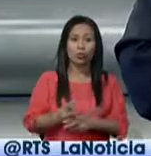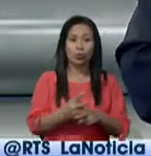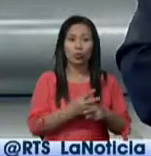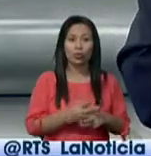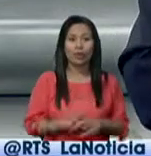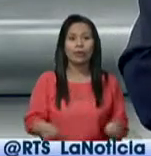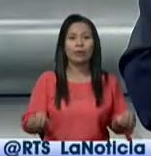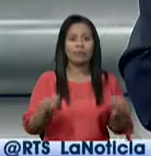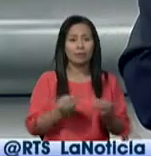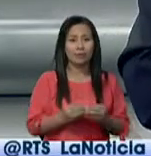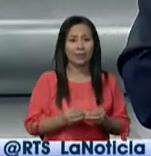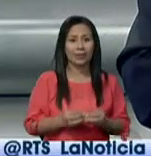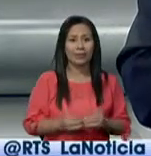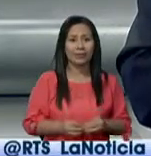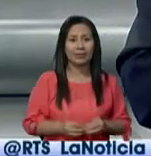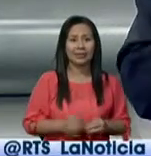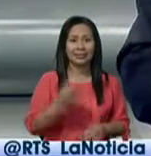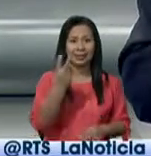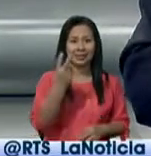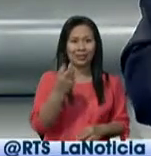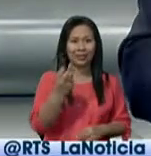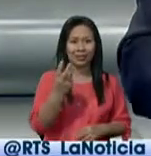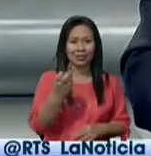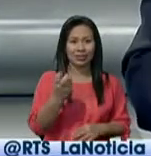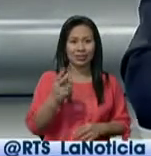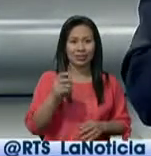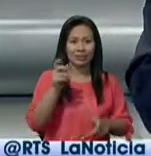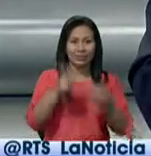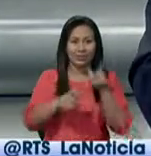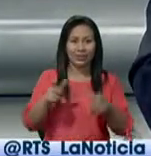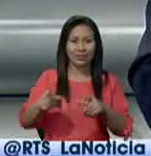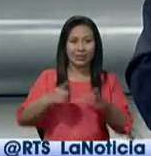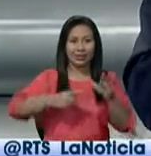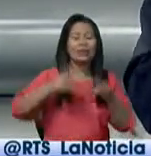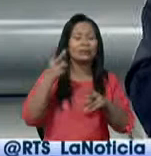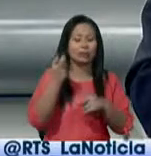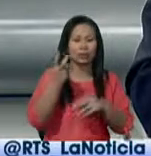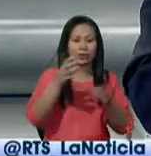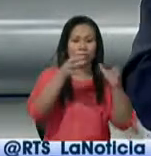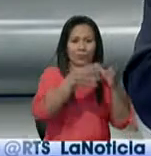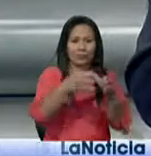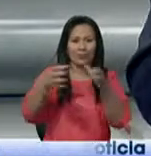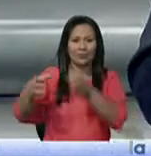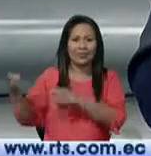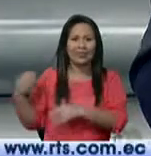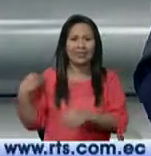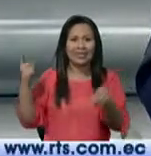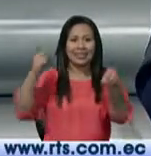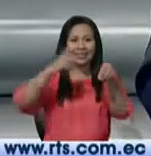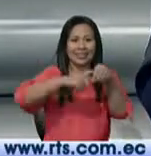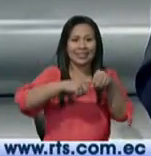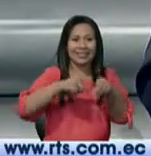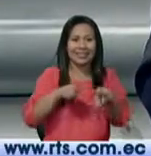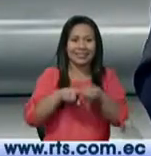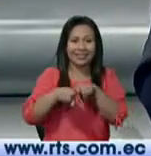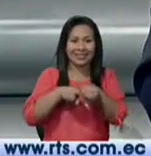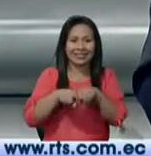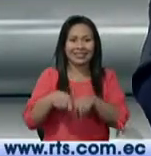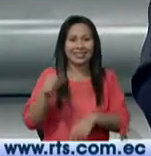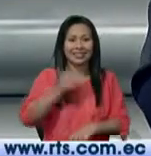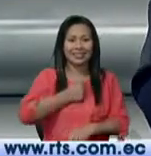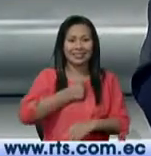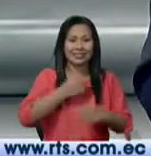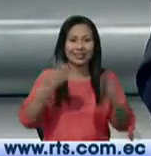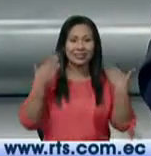Más de una docena, más de una docena de sectores están inscritos en uno de los concursos cívicos que organiza el municipio de